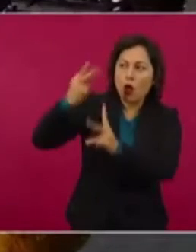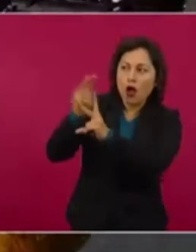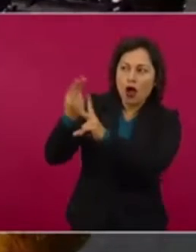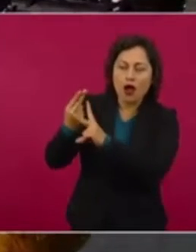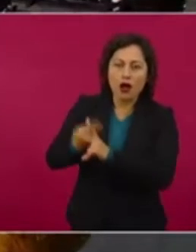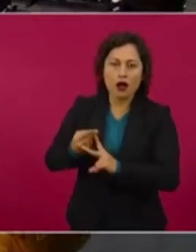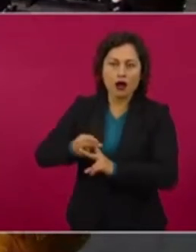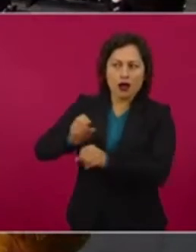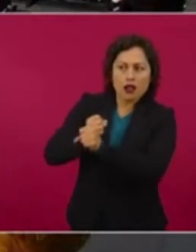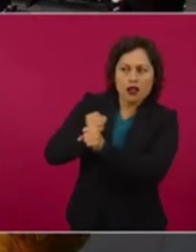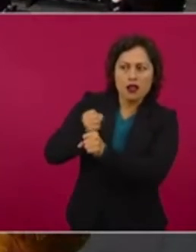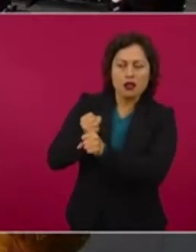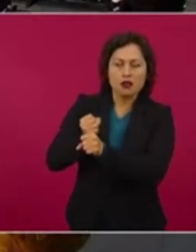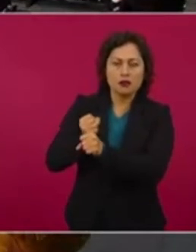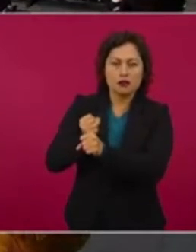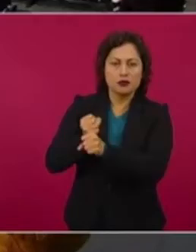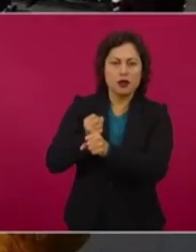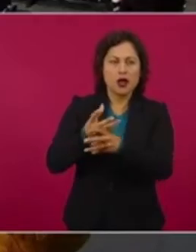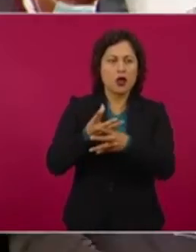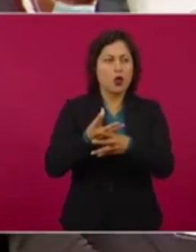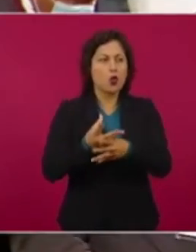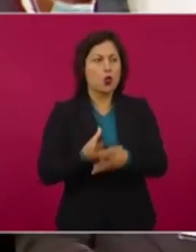vuelve a ver. Y